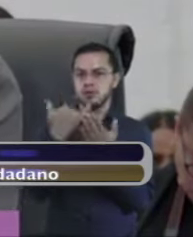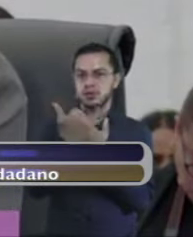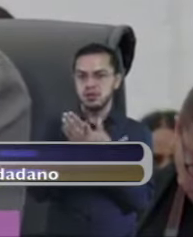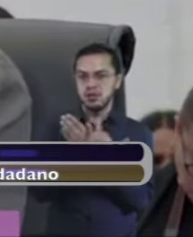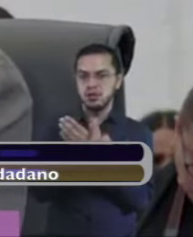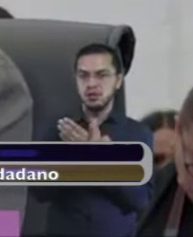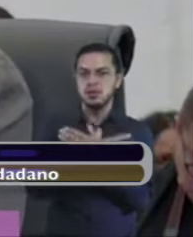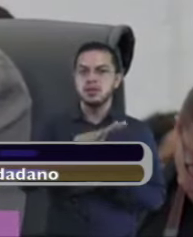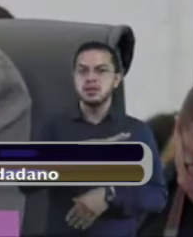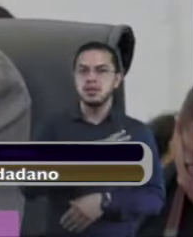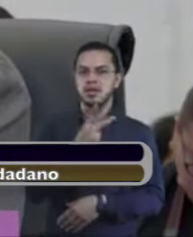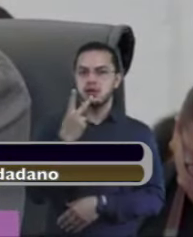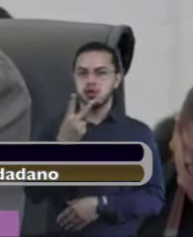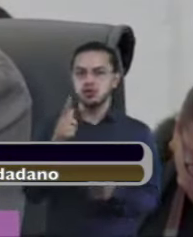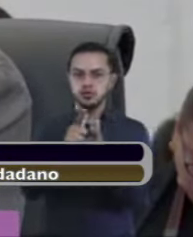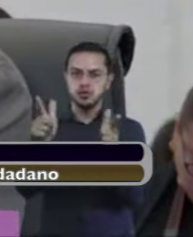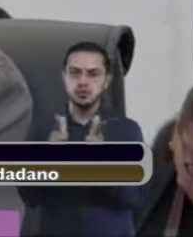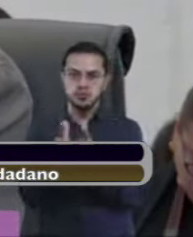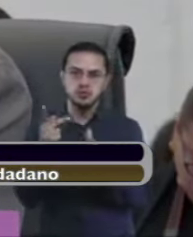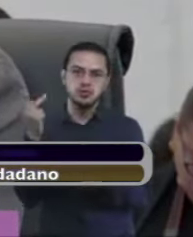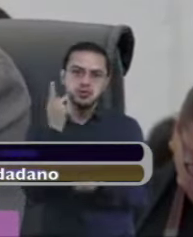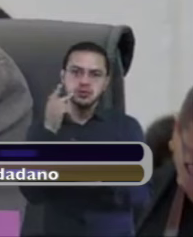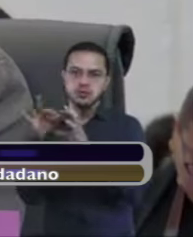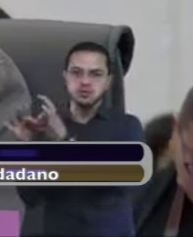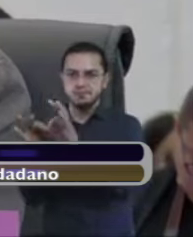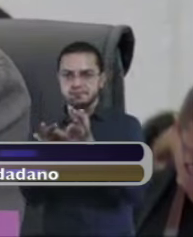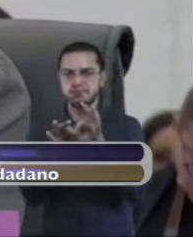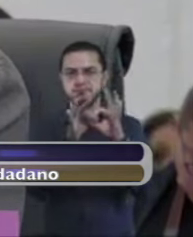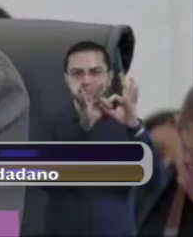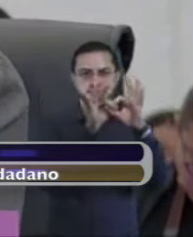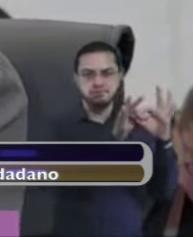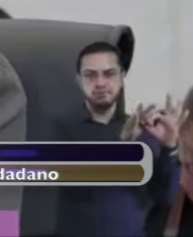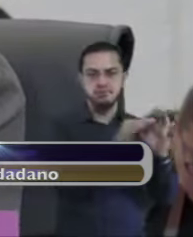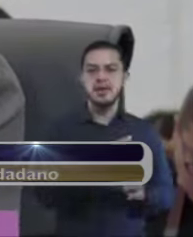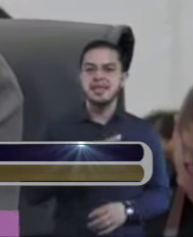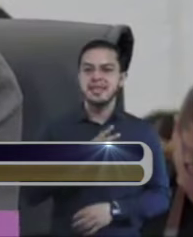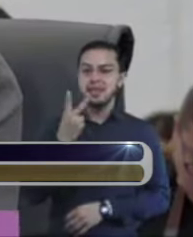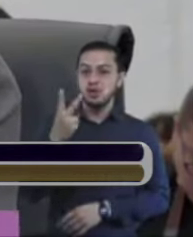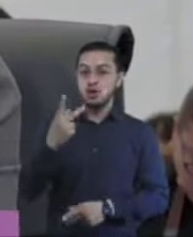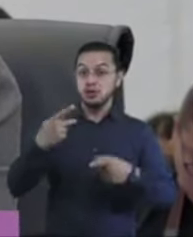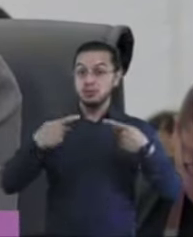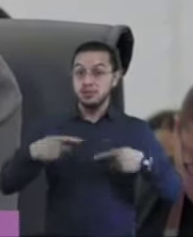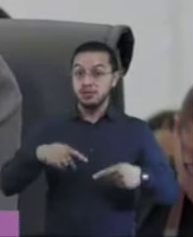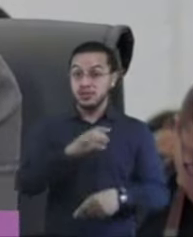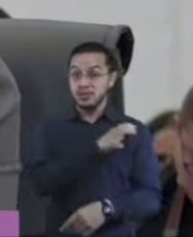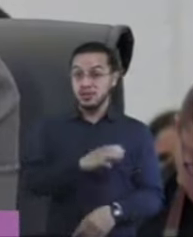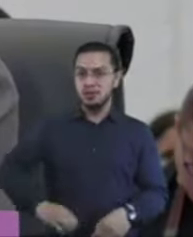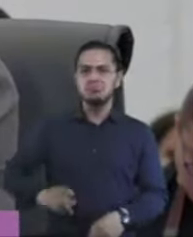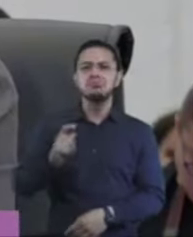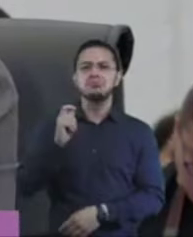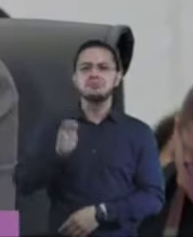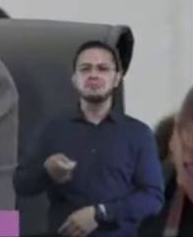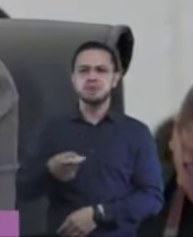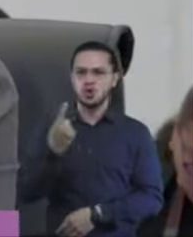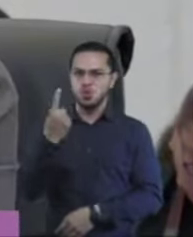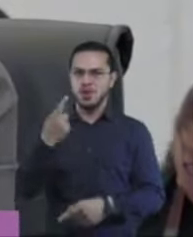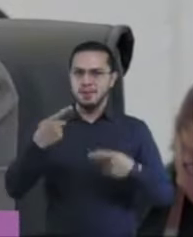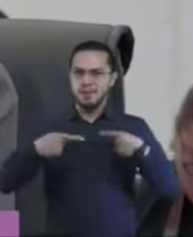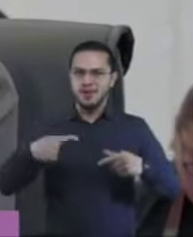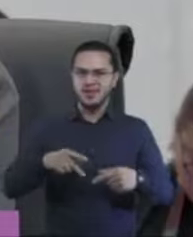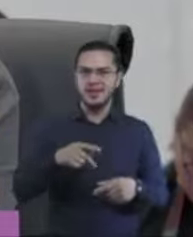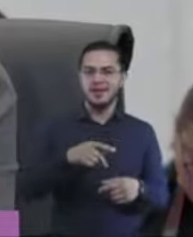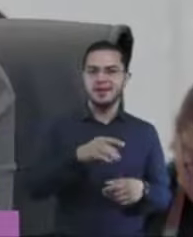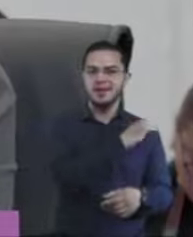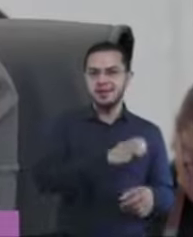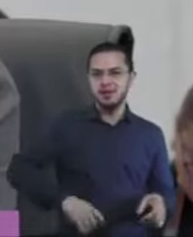postularon a través del sigl de otro partido político a dos de sus personas militantes es decir una persona militante del pan fue